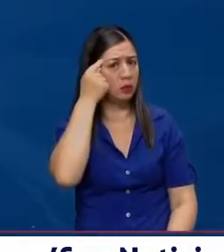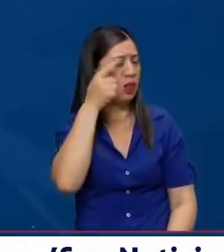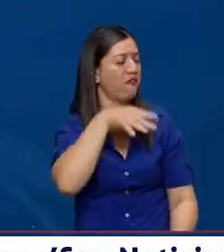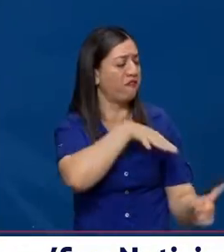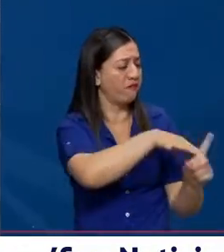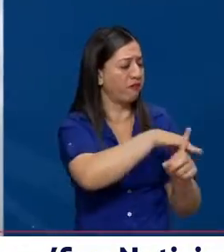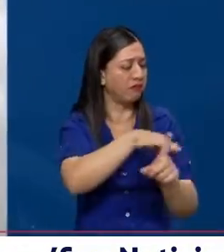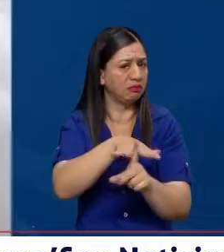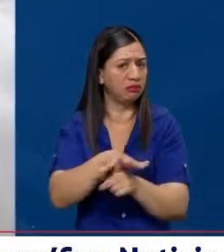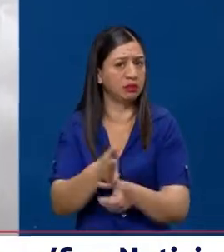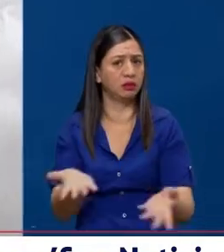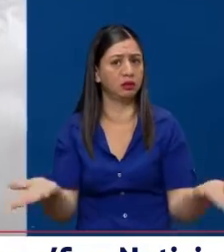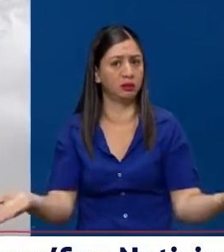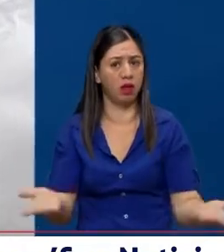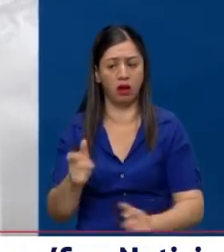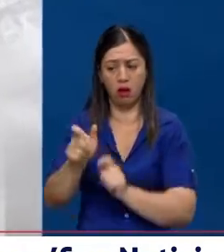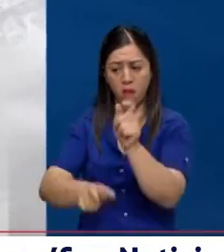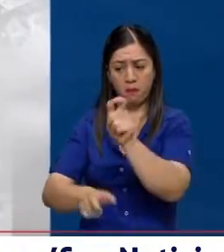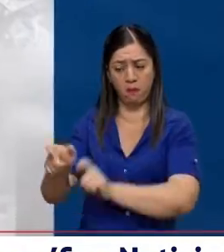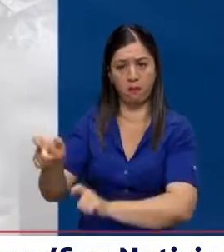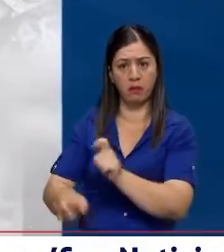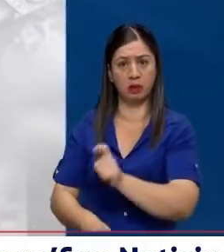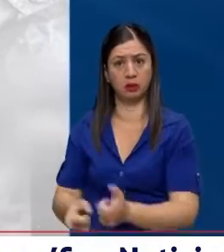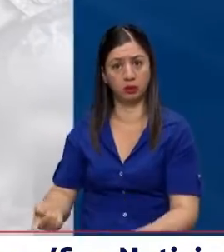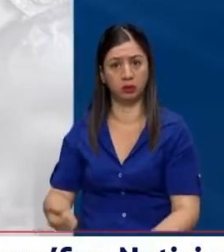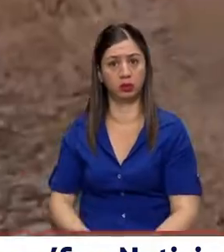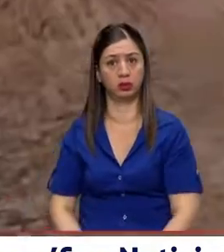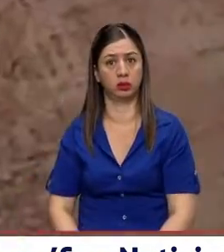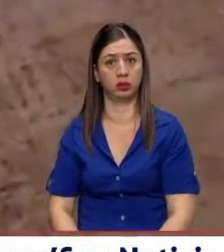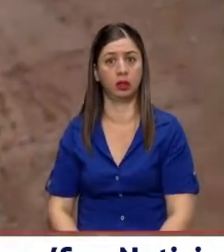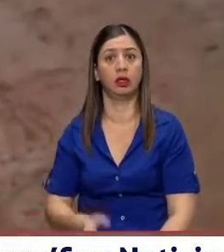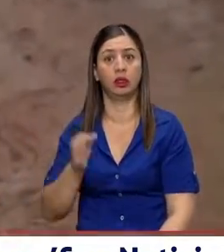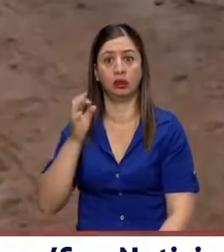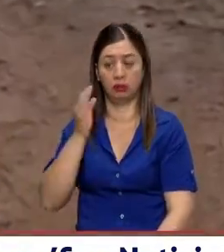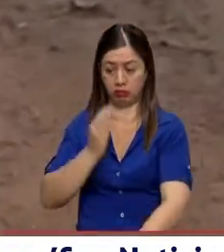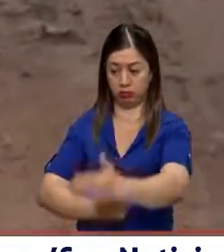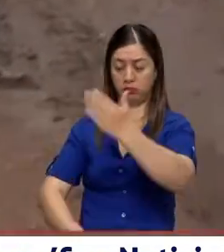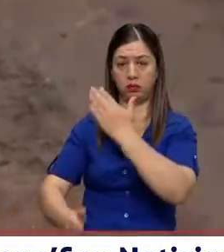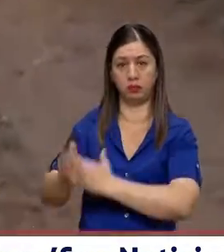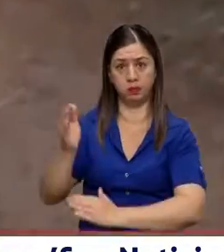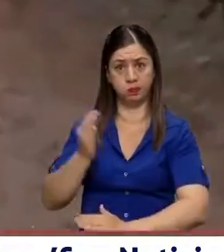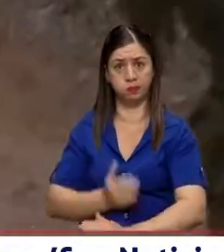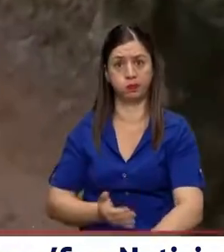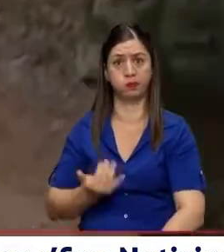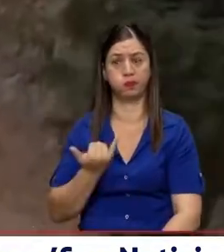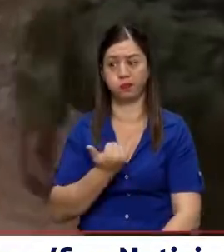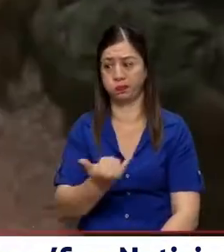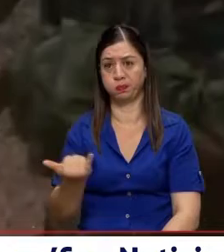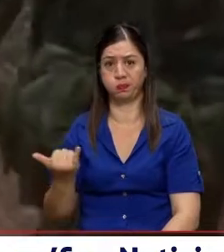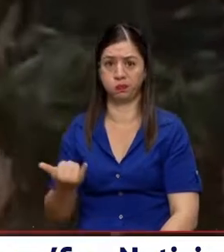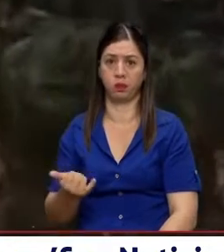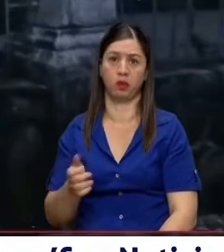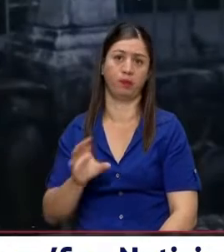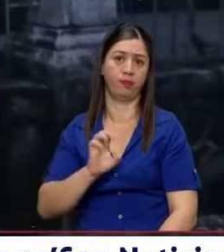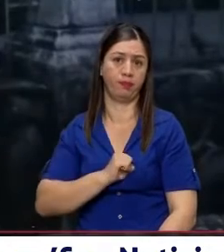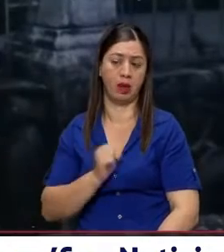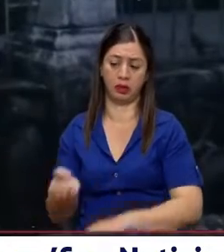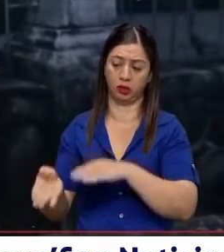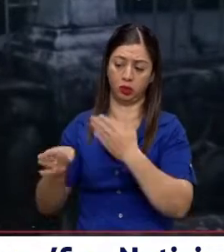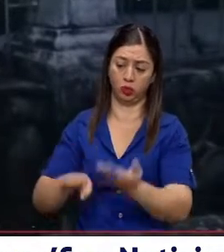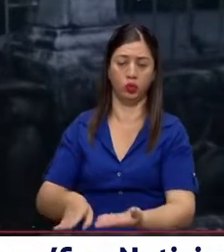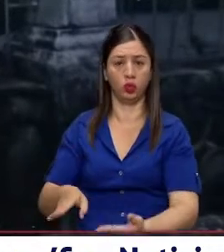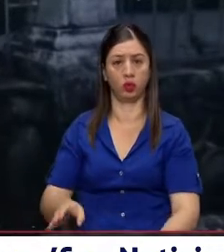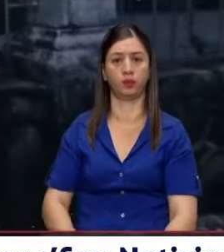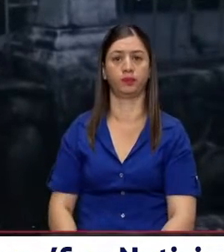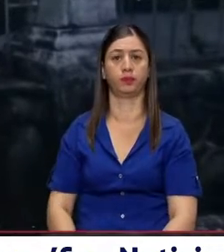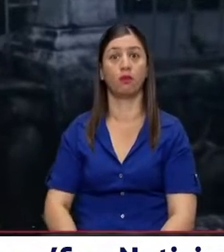afectar esta clase de personas y obviamente causándole las heridas, así como lo que nos, la pérdida de nuestros oficiales. Y en